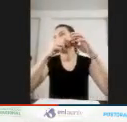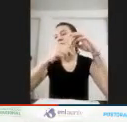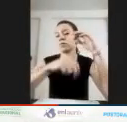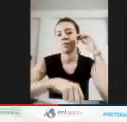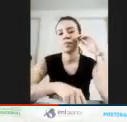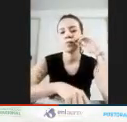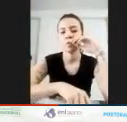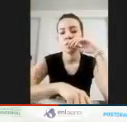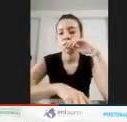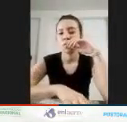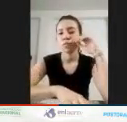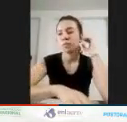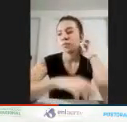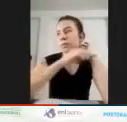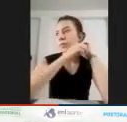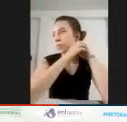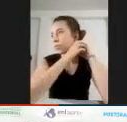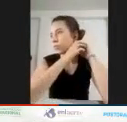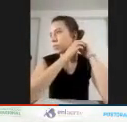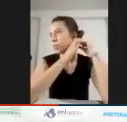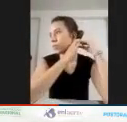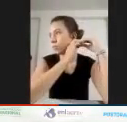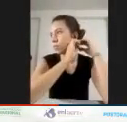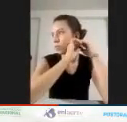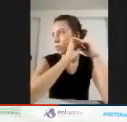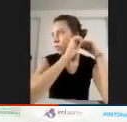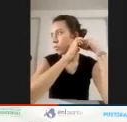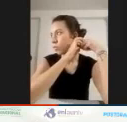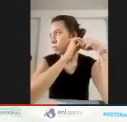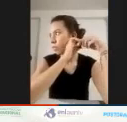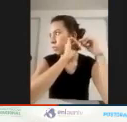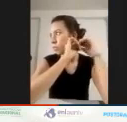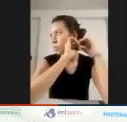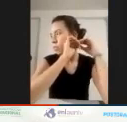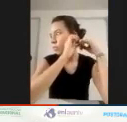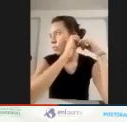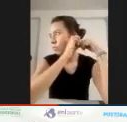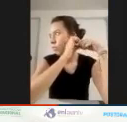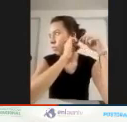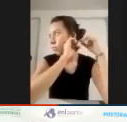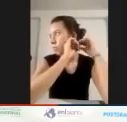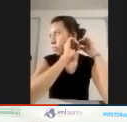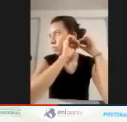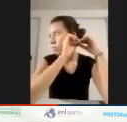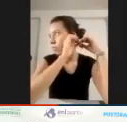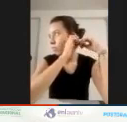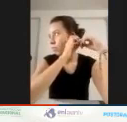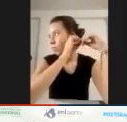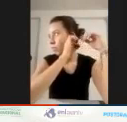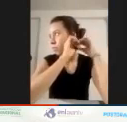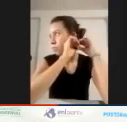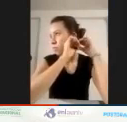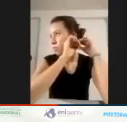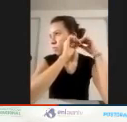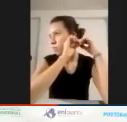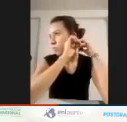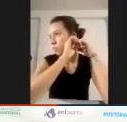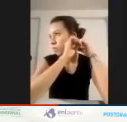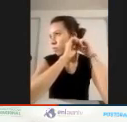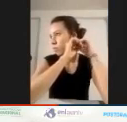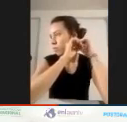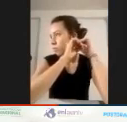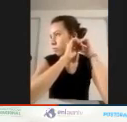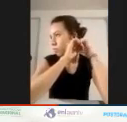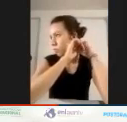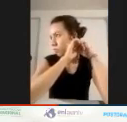este momento, ¿no? Así de una vez, ¿no? Pero sí, cuando hablamos de normas de orden público, serían como unas normas de convivencia, ¿no? Unas